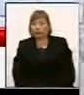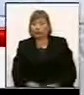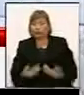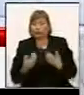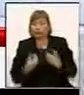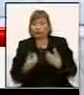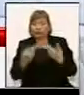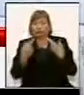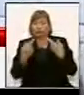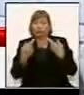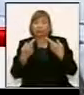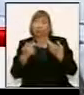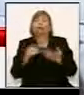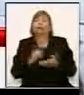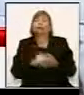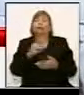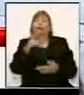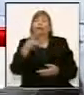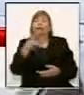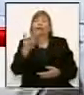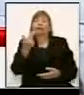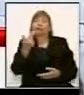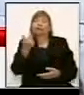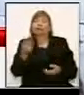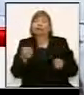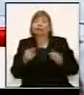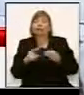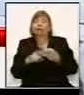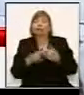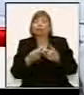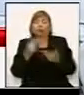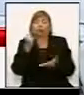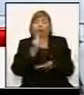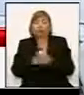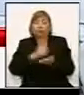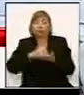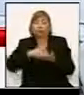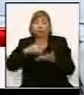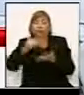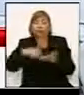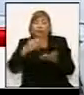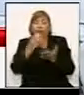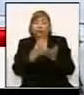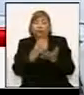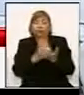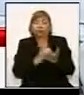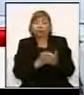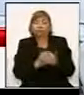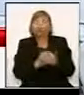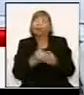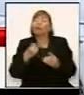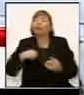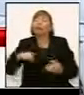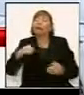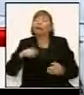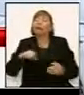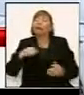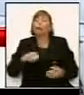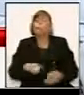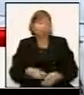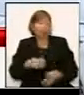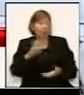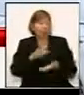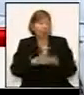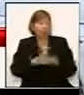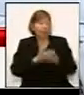Tuvimos la suerte de estar en el 2013, cuando recién se firmó el contrato, la municipalidad de